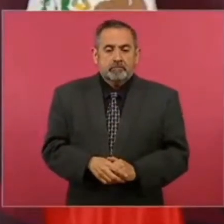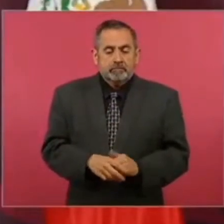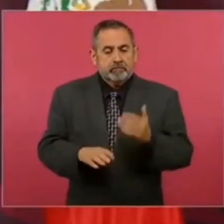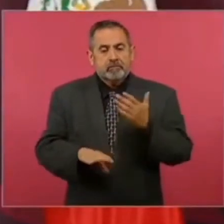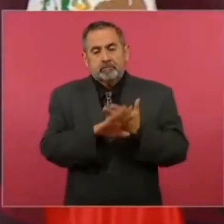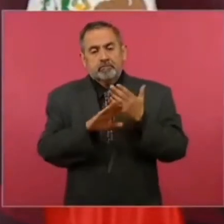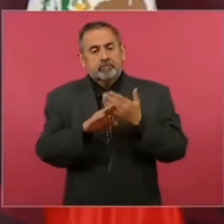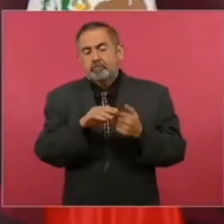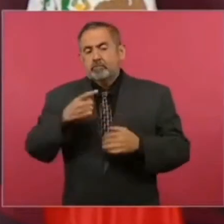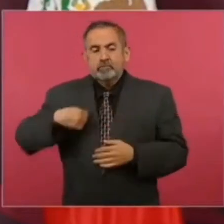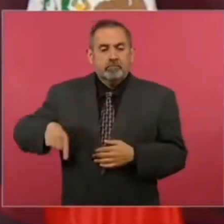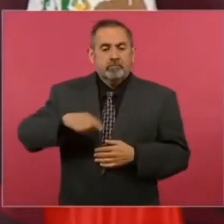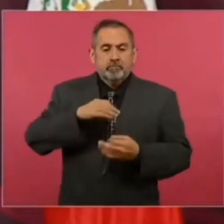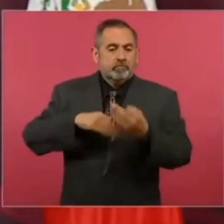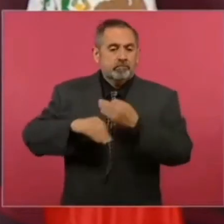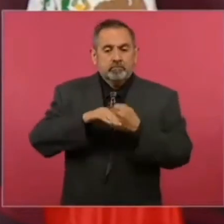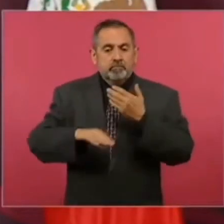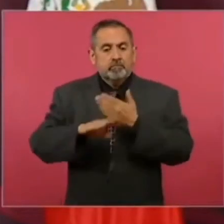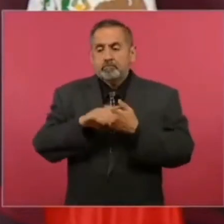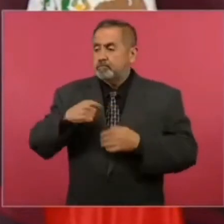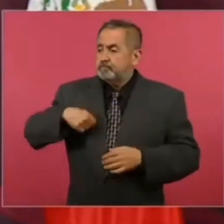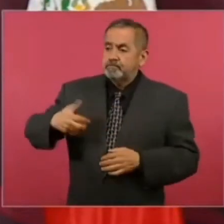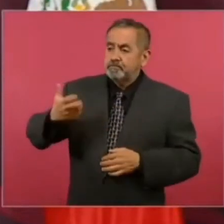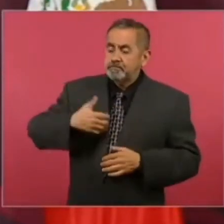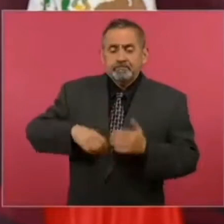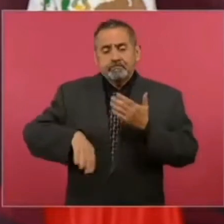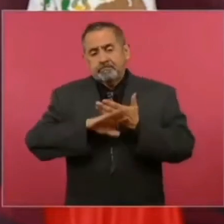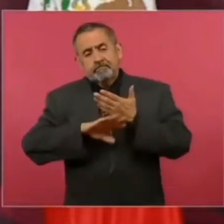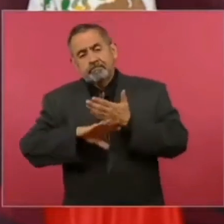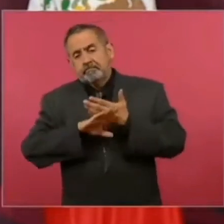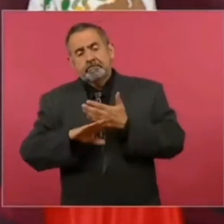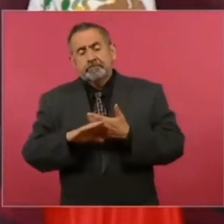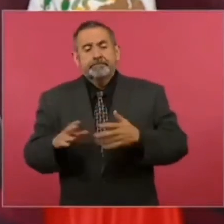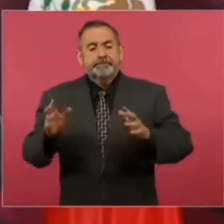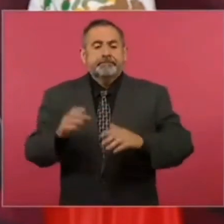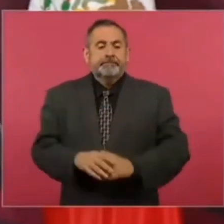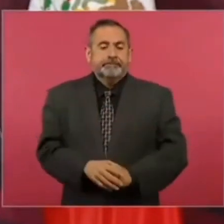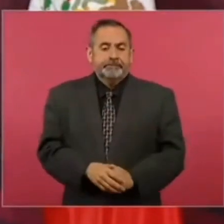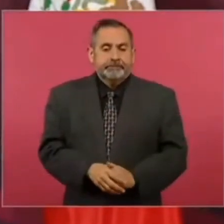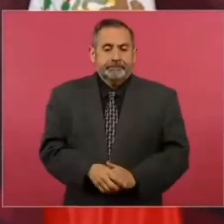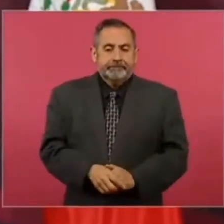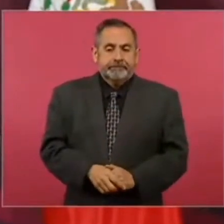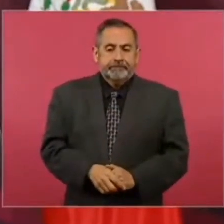en contra de todo lo que hacemos.